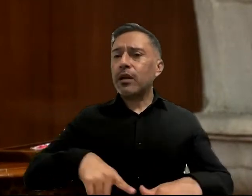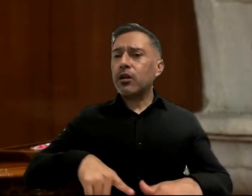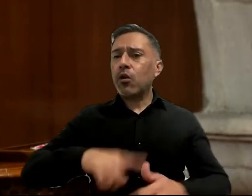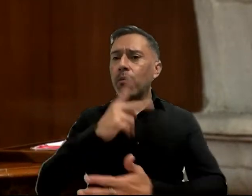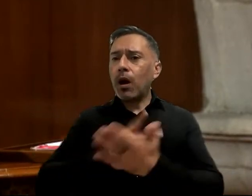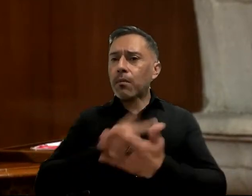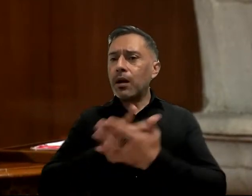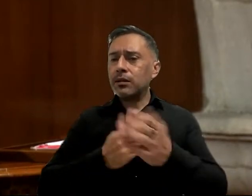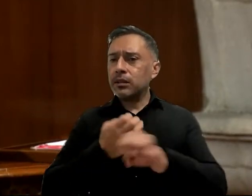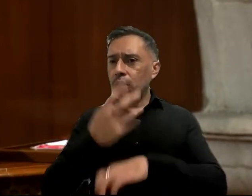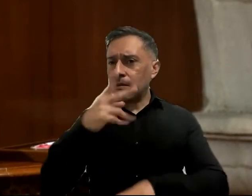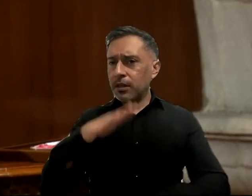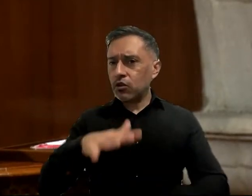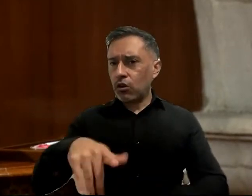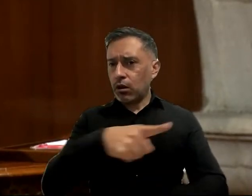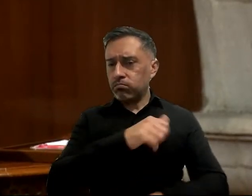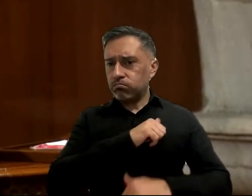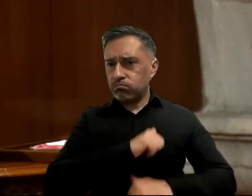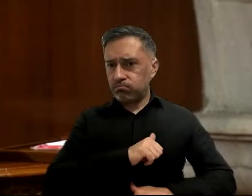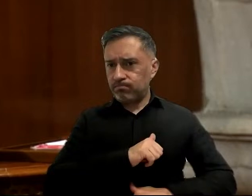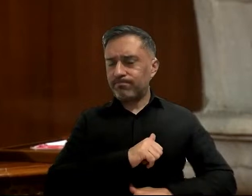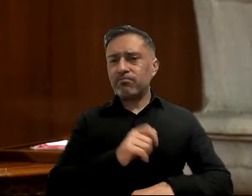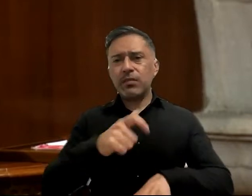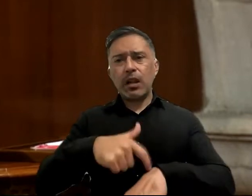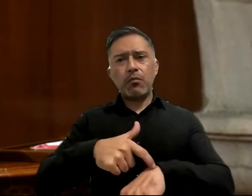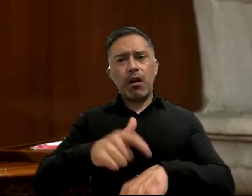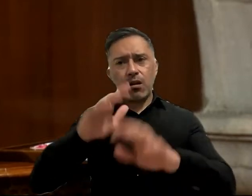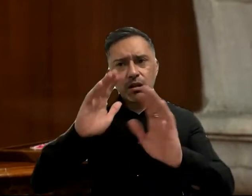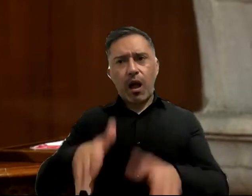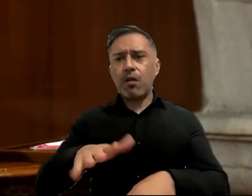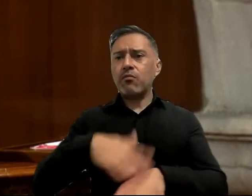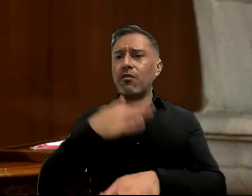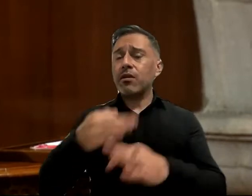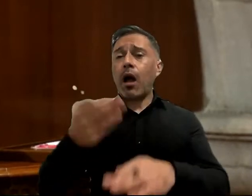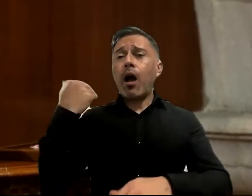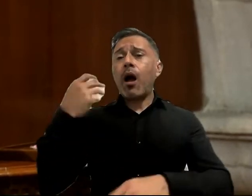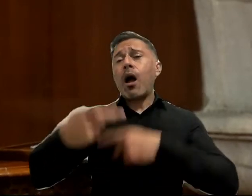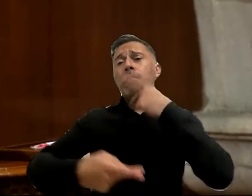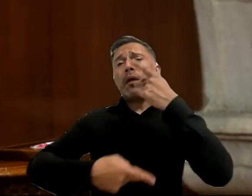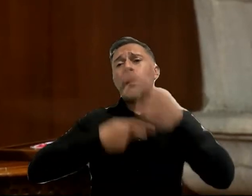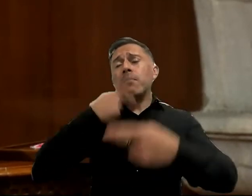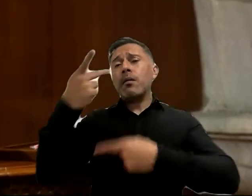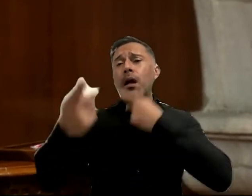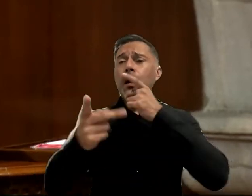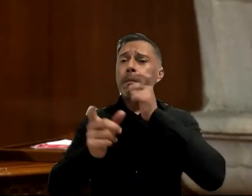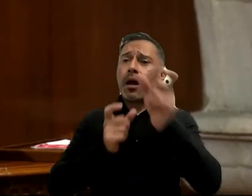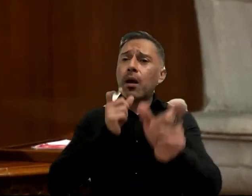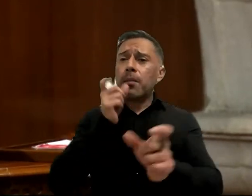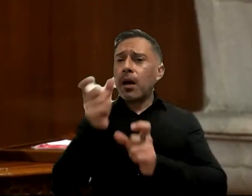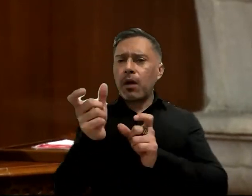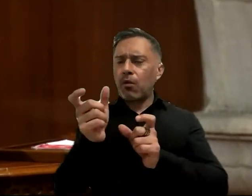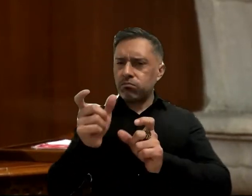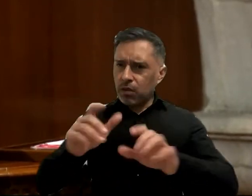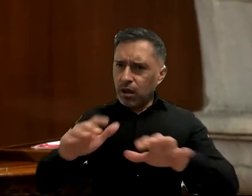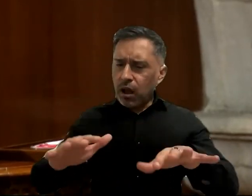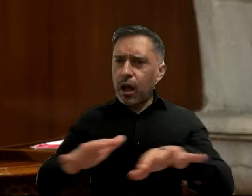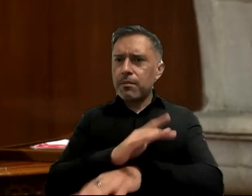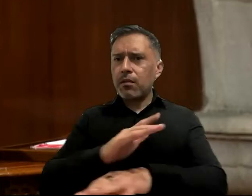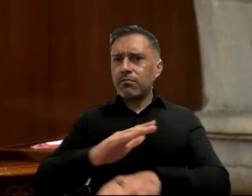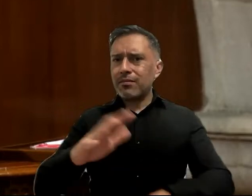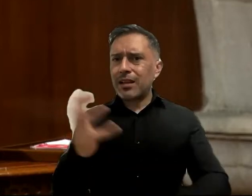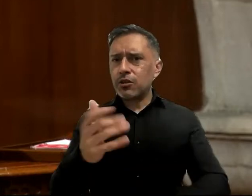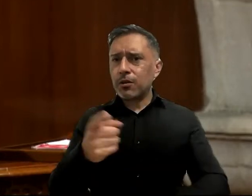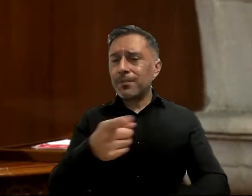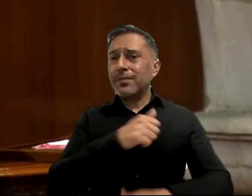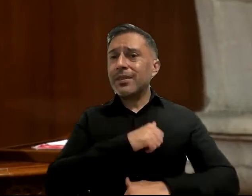nuestra entidad. Es hora de pasar de las palabras a los hechos y garantizar que las direcciones